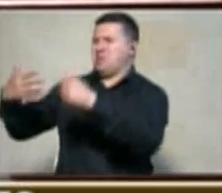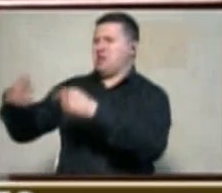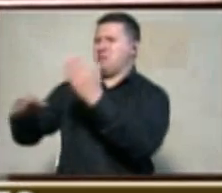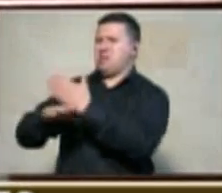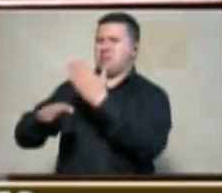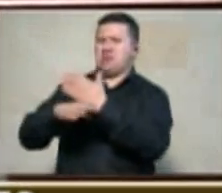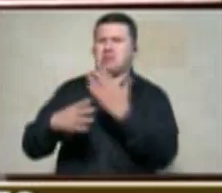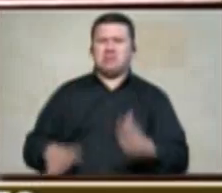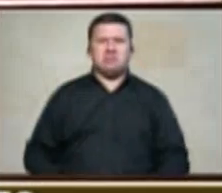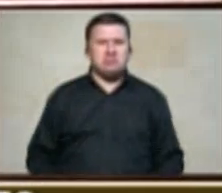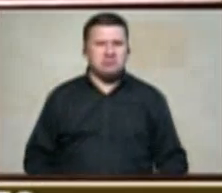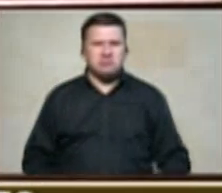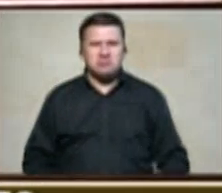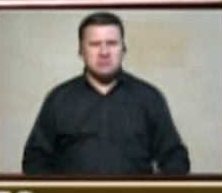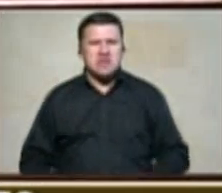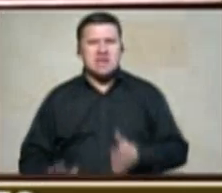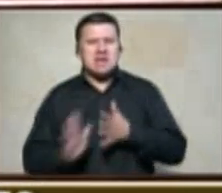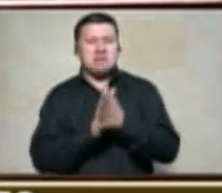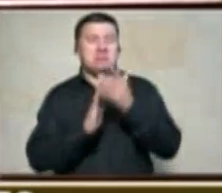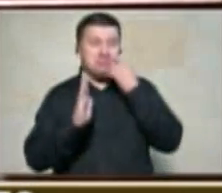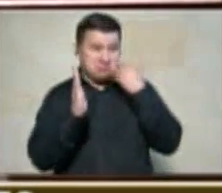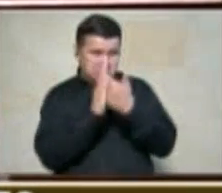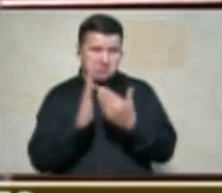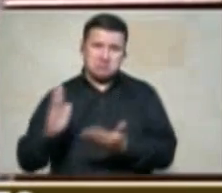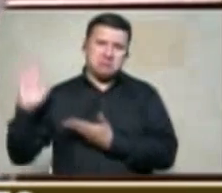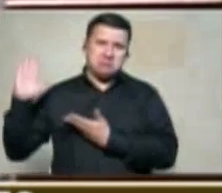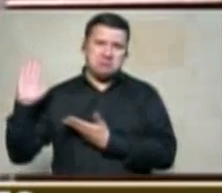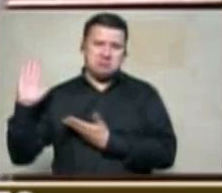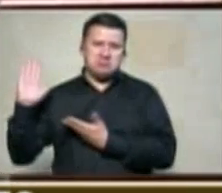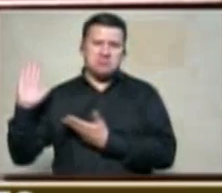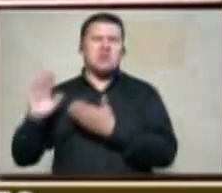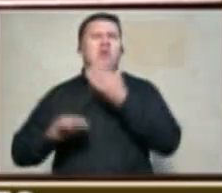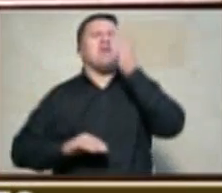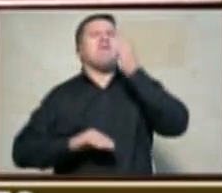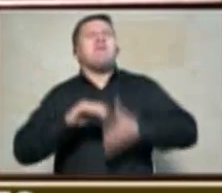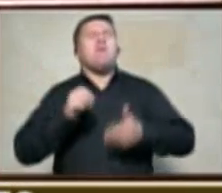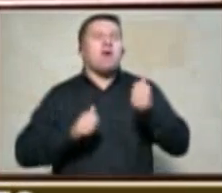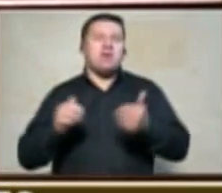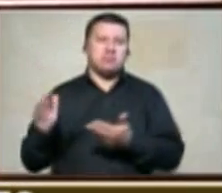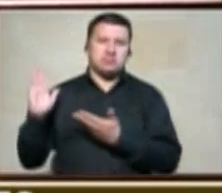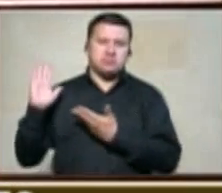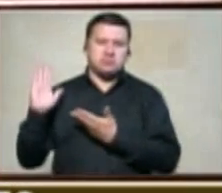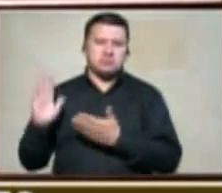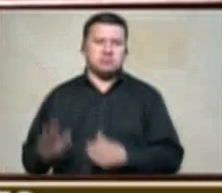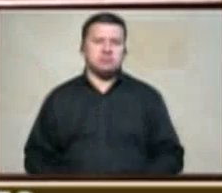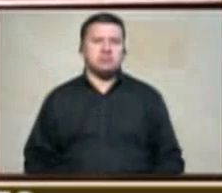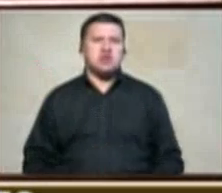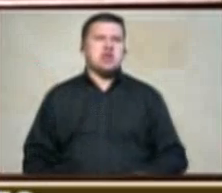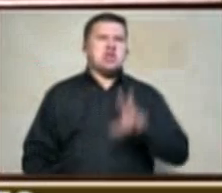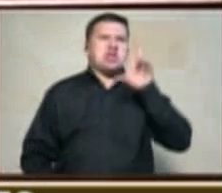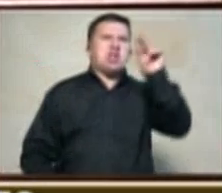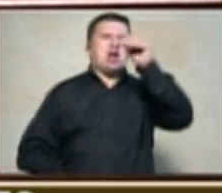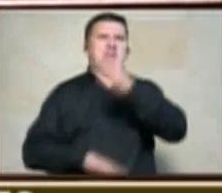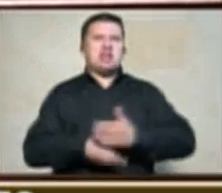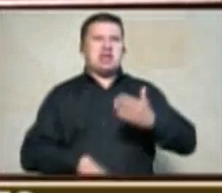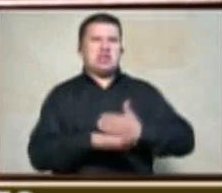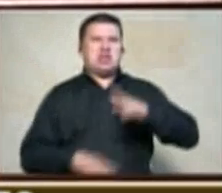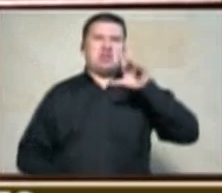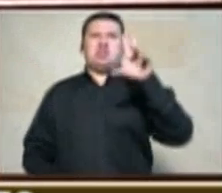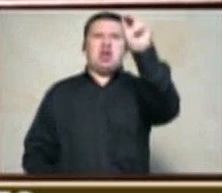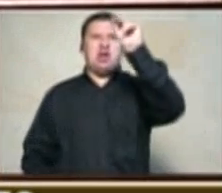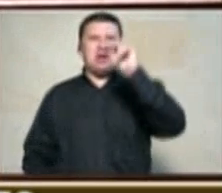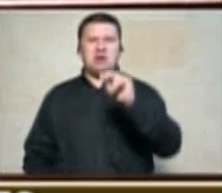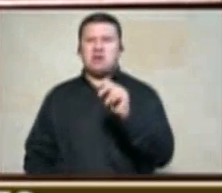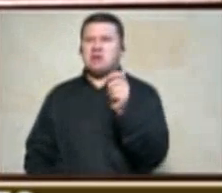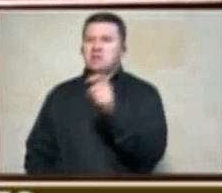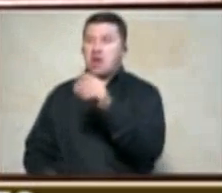Y eso termina en desinformación. Si quiere, miremos esto. Termina en esto. No a la restitución. Se